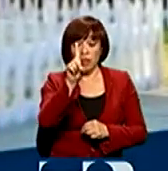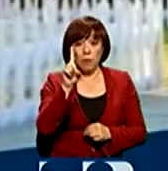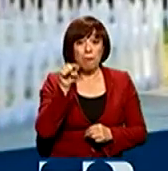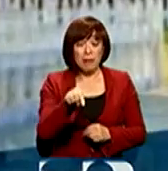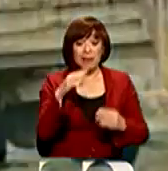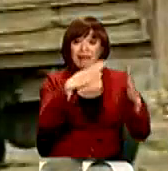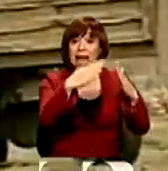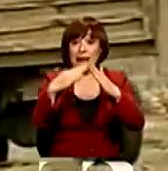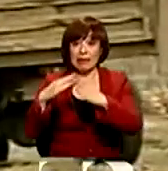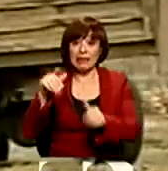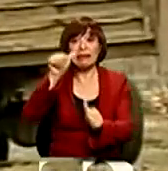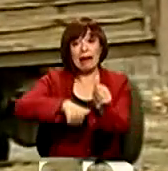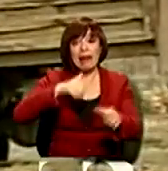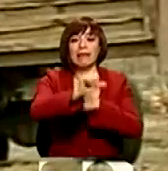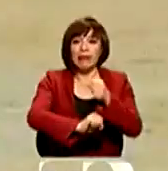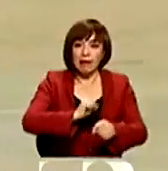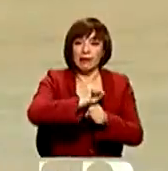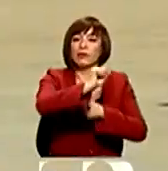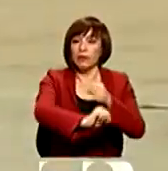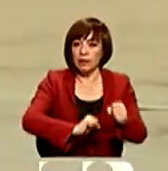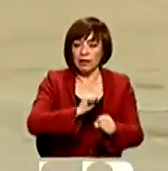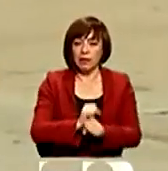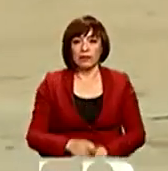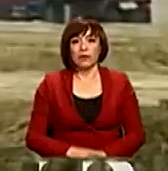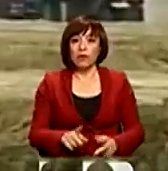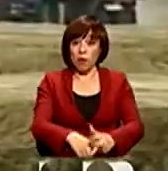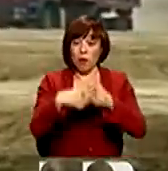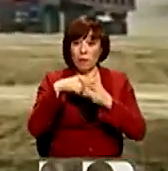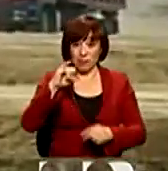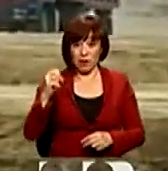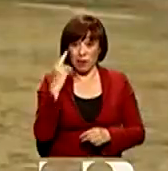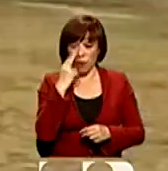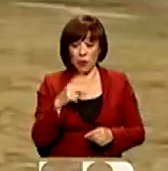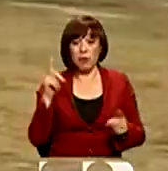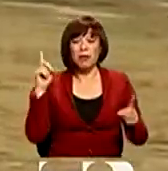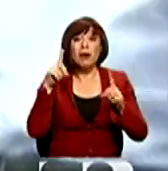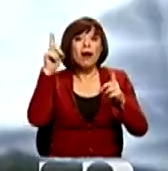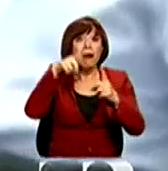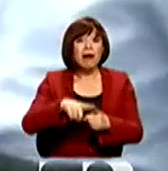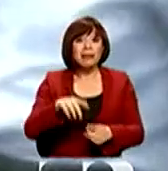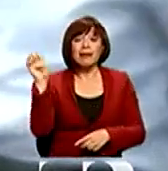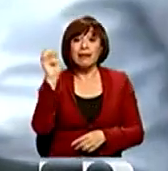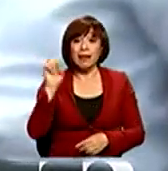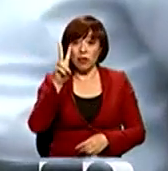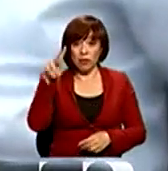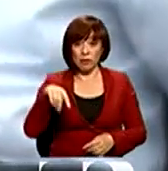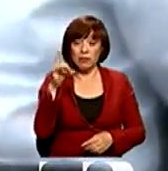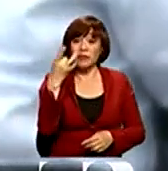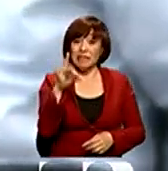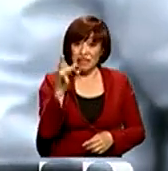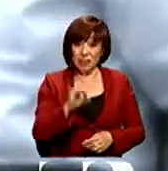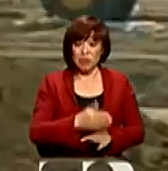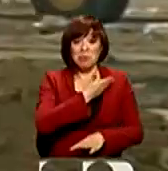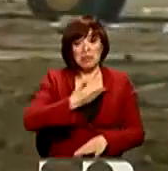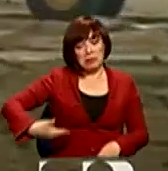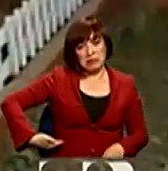año. En julio del 2017 arrancó el proyecto Casa para Todos y en enero del 2018 el presidente de la República decía que